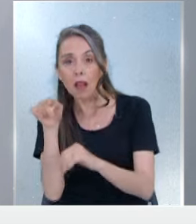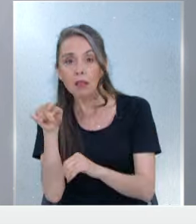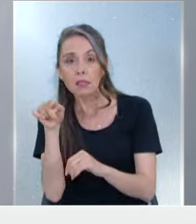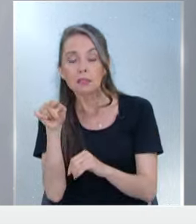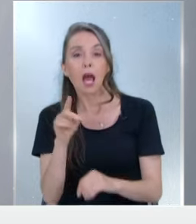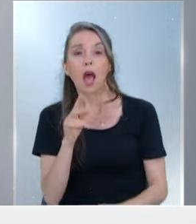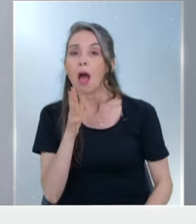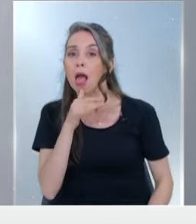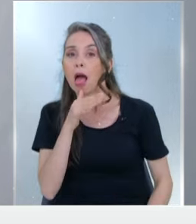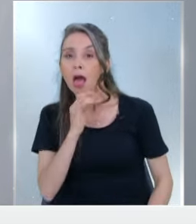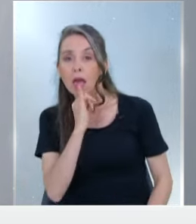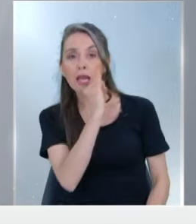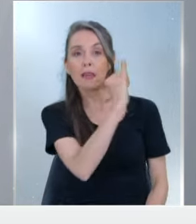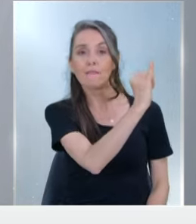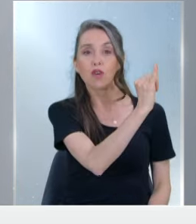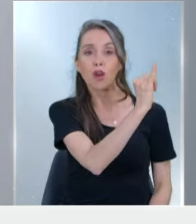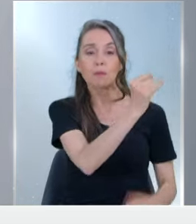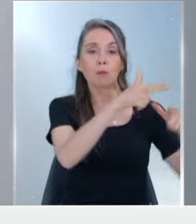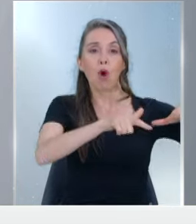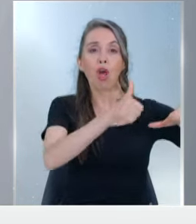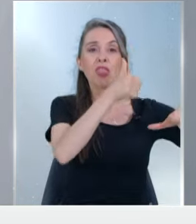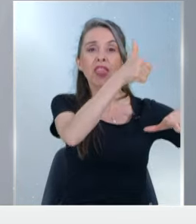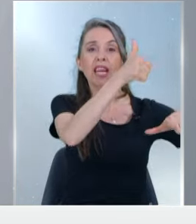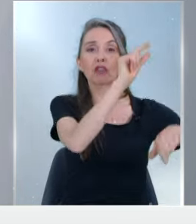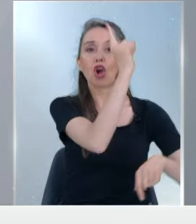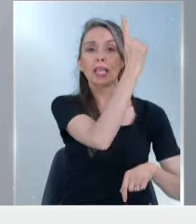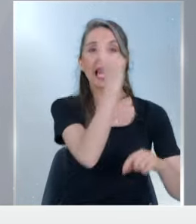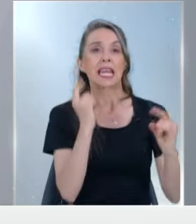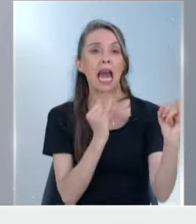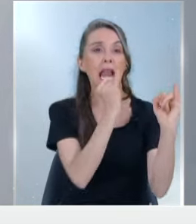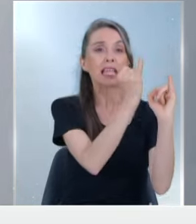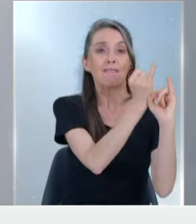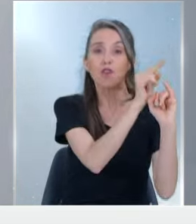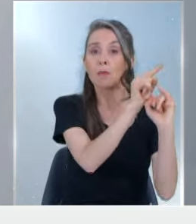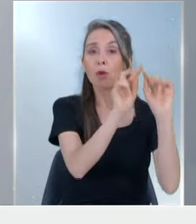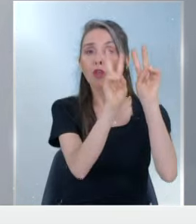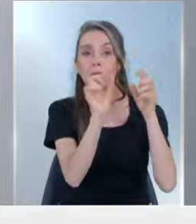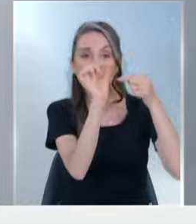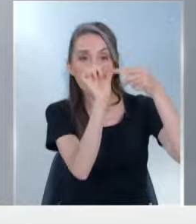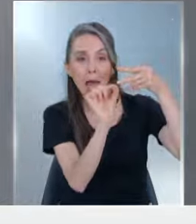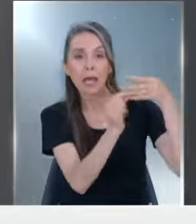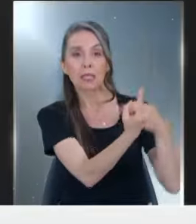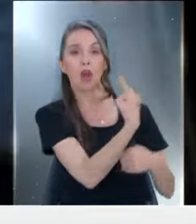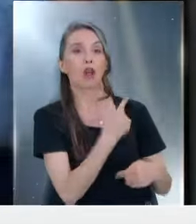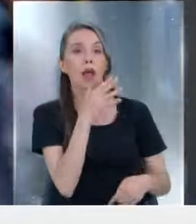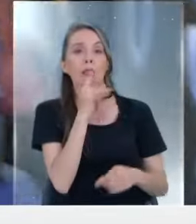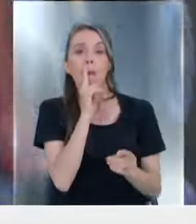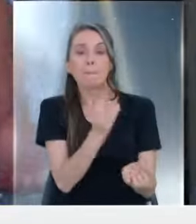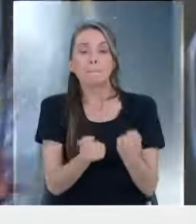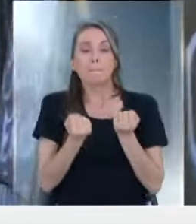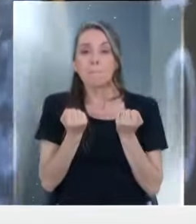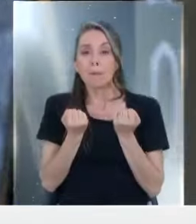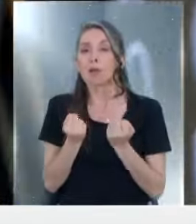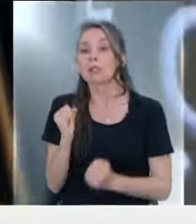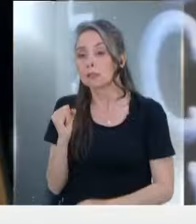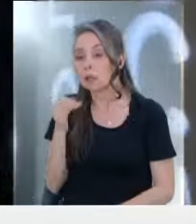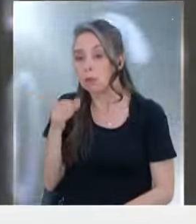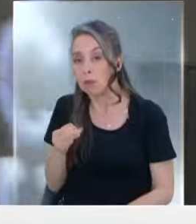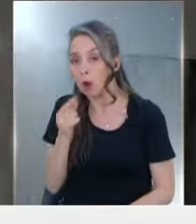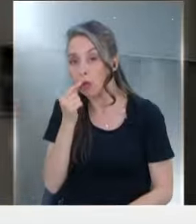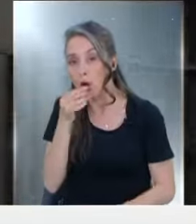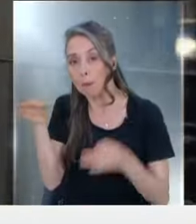no informar directamente a la Dirección General aquellas materias específicas que se le instruyen. Por supuesto que puede ser